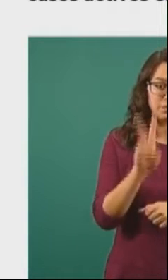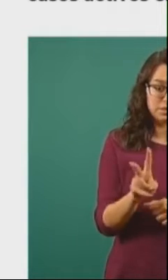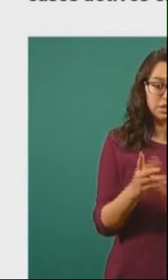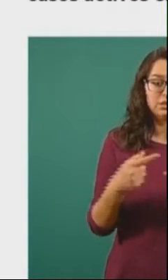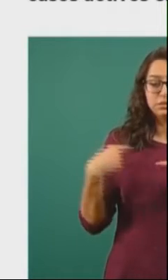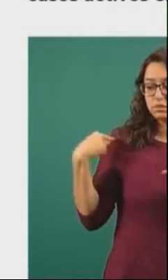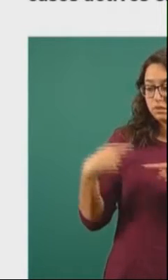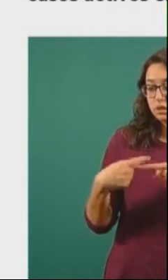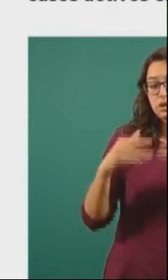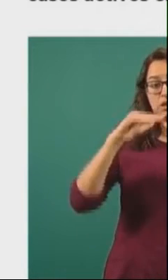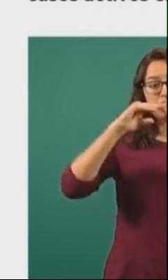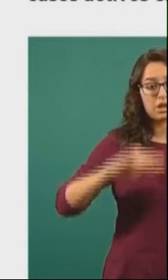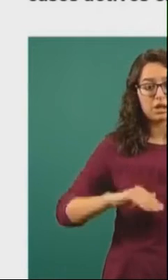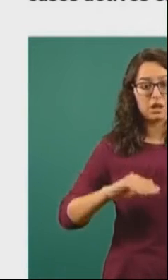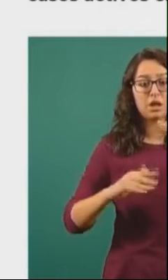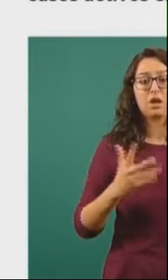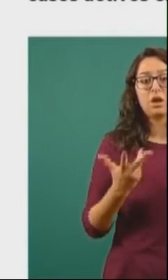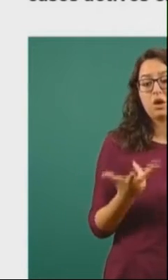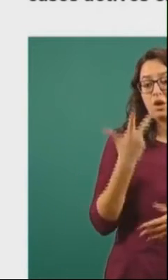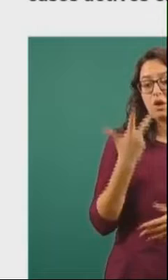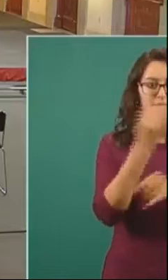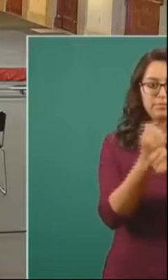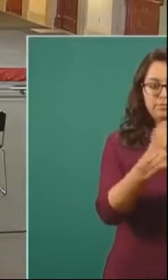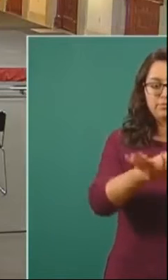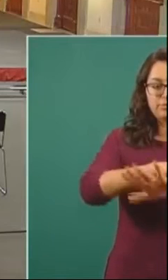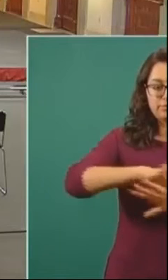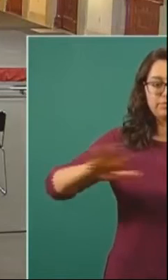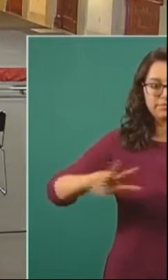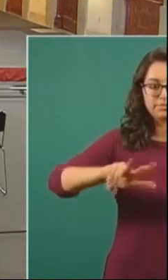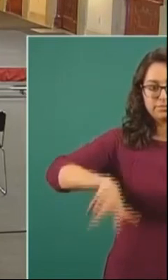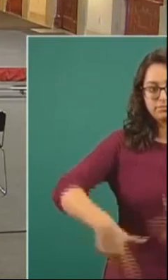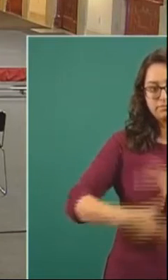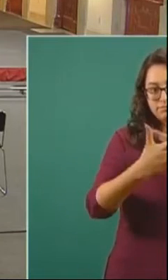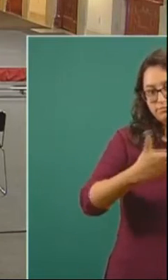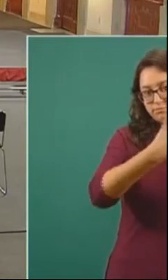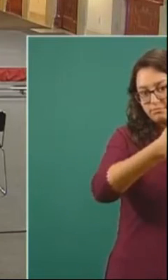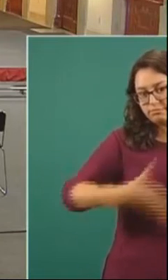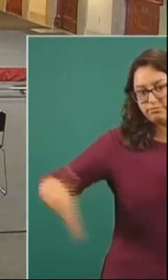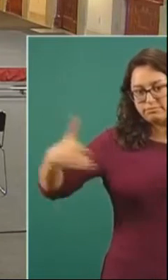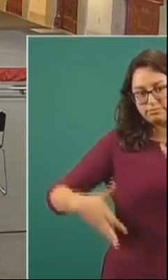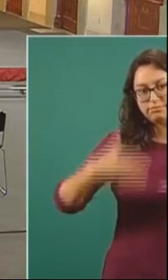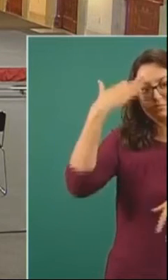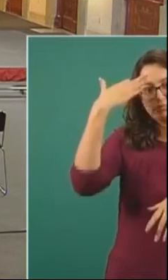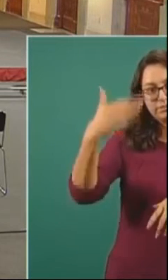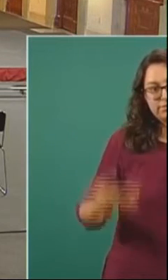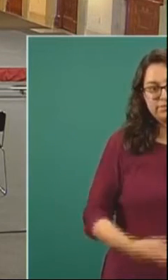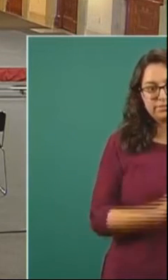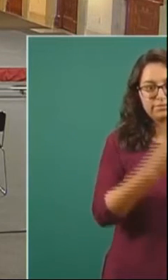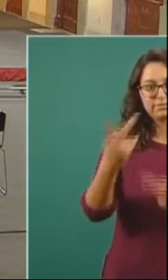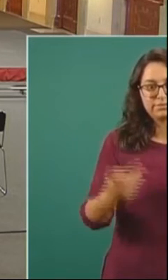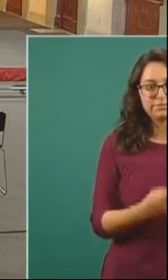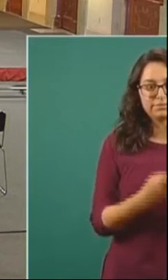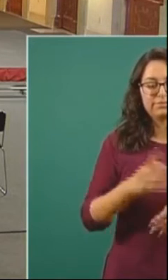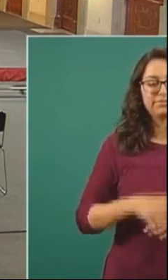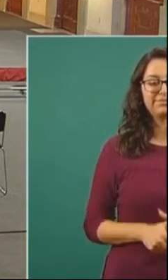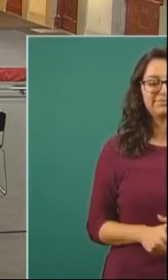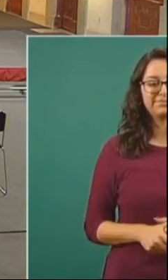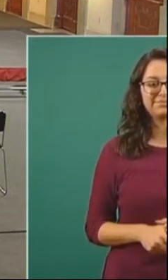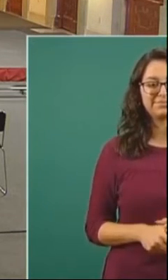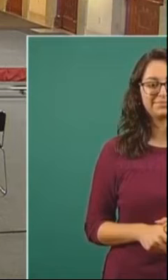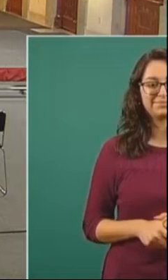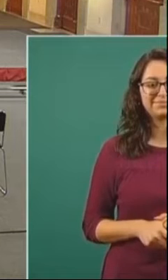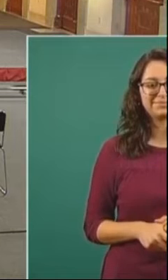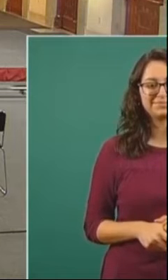1.788.905 casos confirmados y 152.016 fallecimientos. Cabe señalar que en un primer momento, en la conferencia vespertina en Palacio